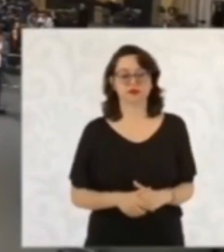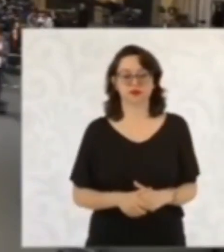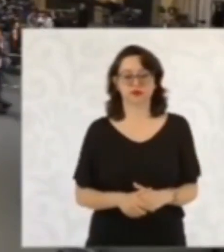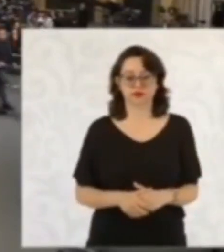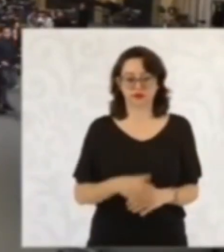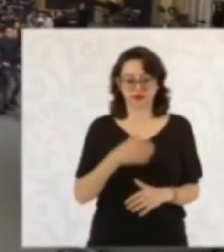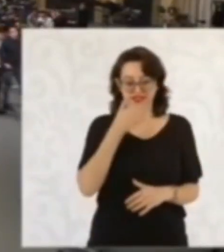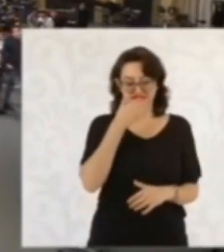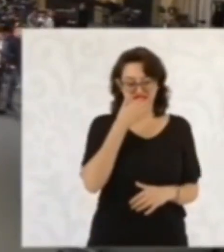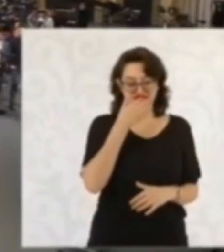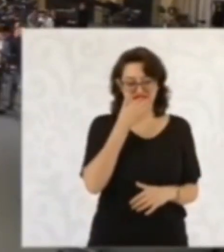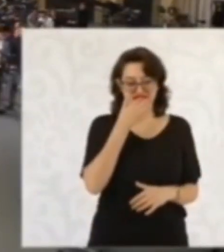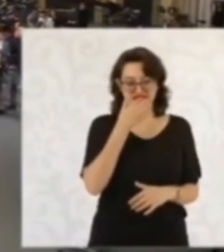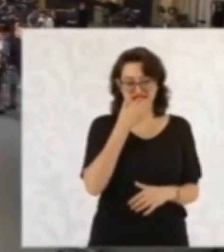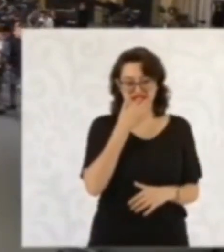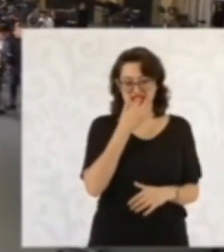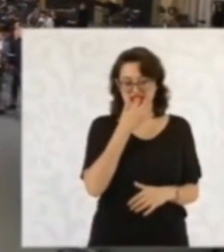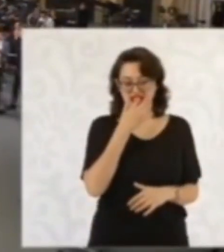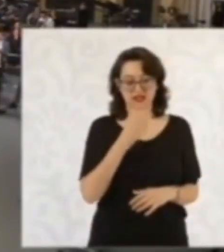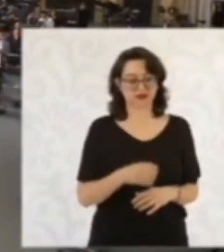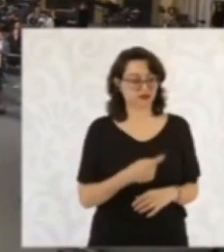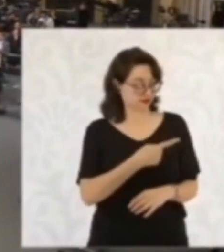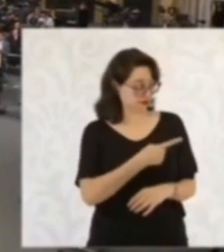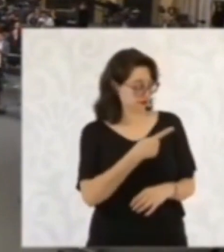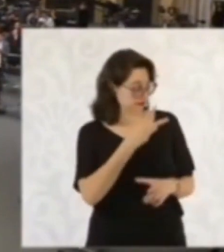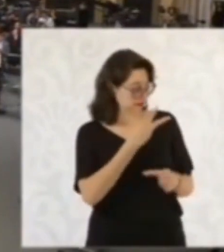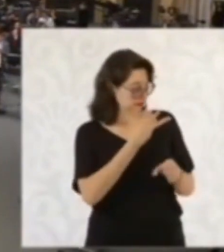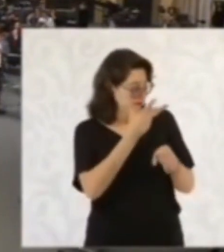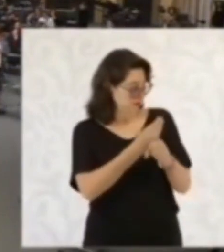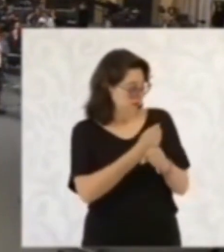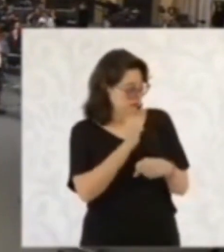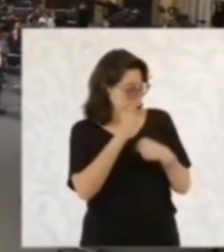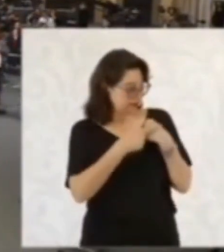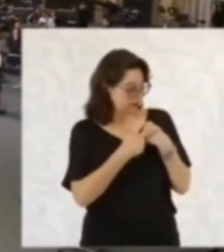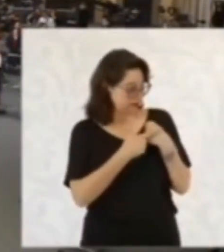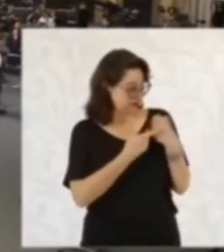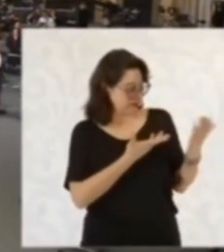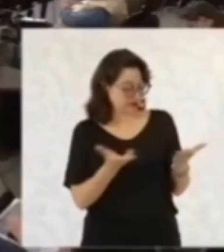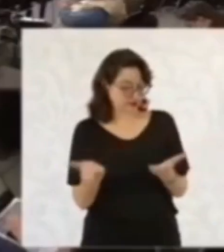¿Quieres comentar algo más del río Sonora? ¿Sí? ¿Quieres comentar?